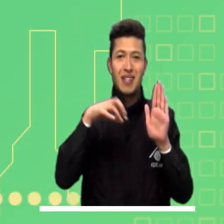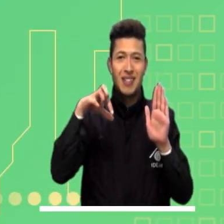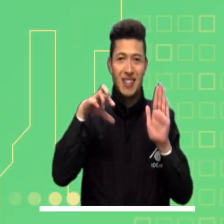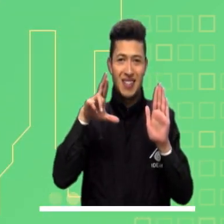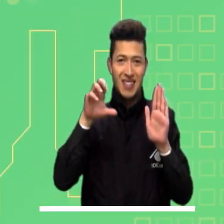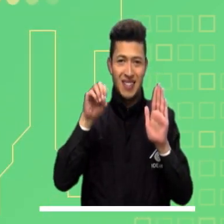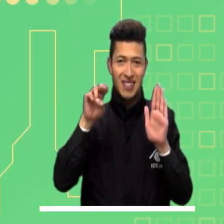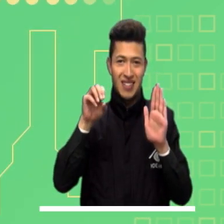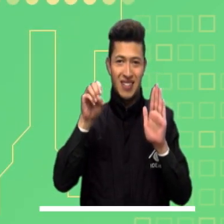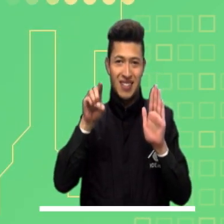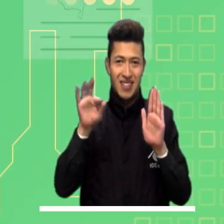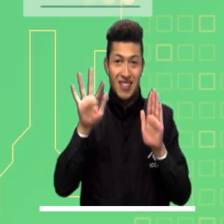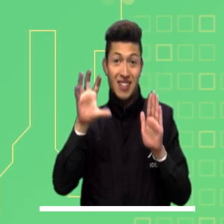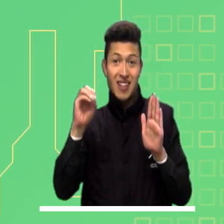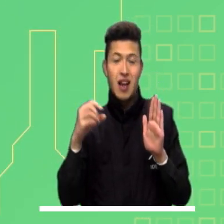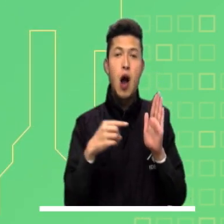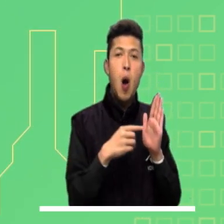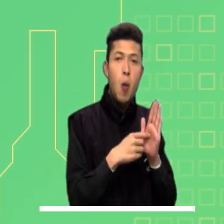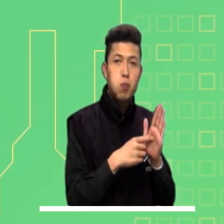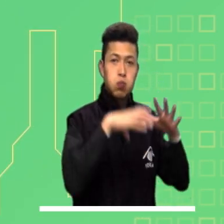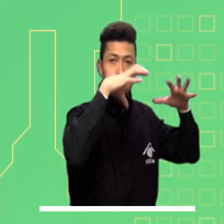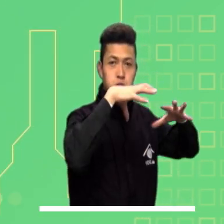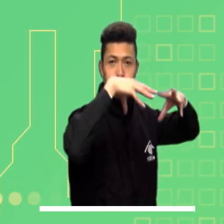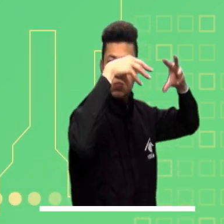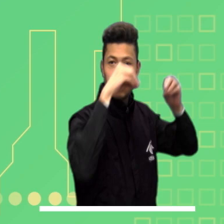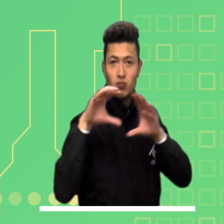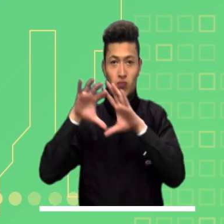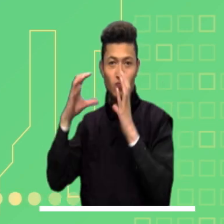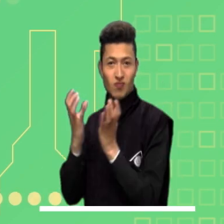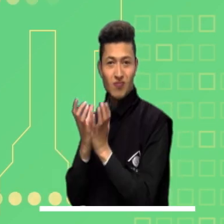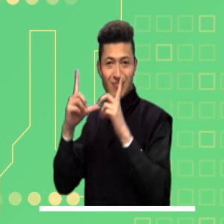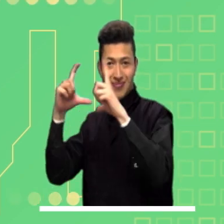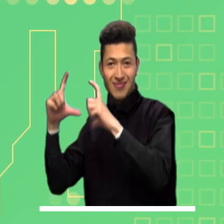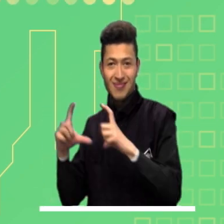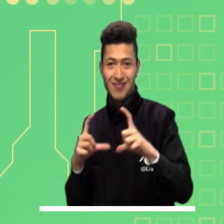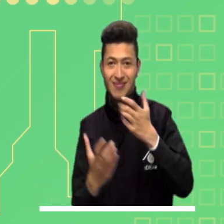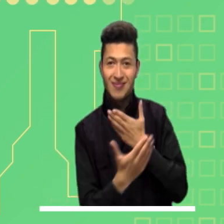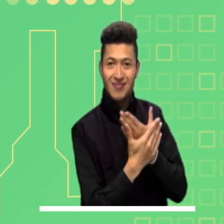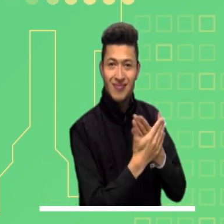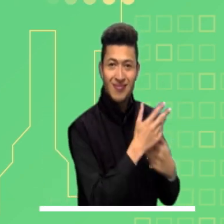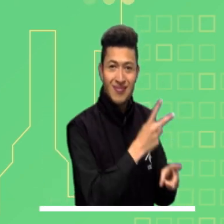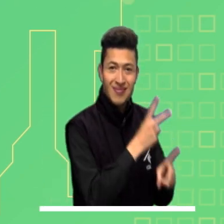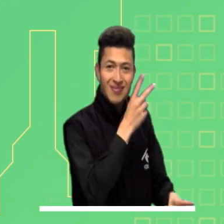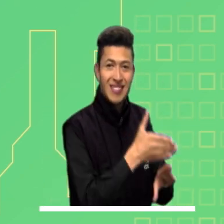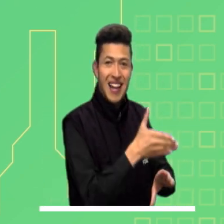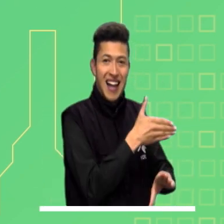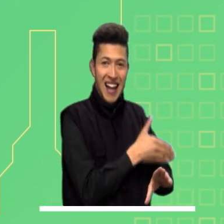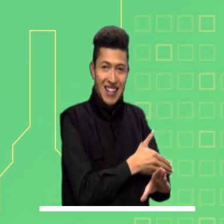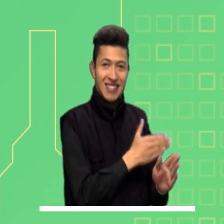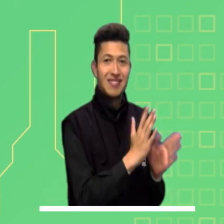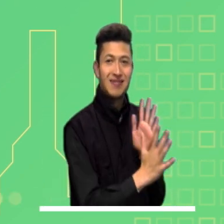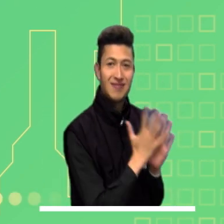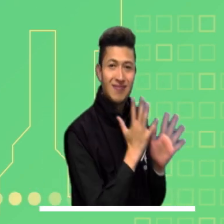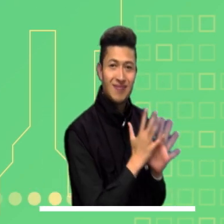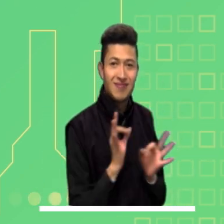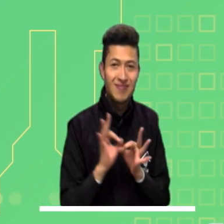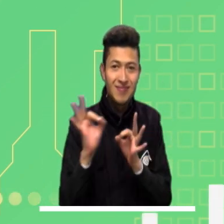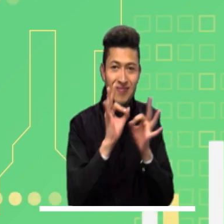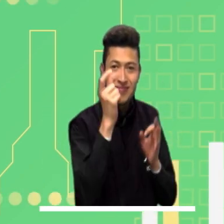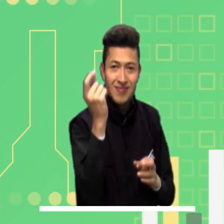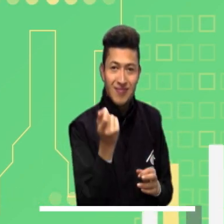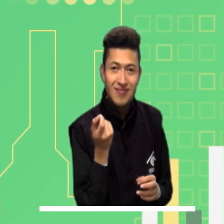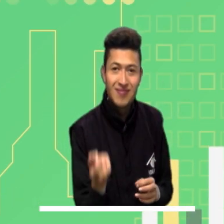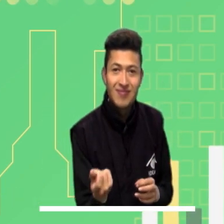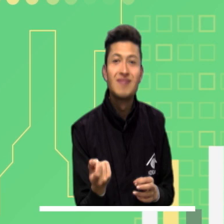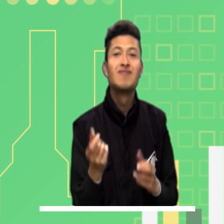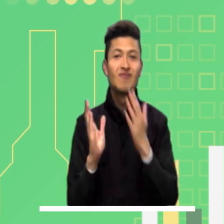aplicación Mi Pronóstico. Consulte los pronósticos del estado del tiempo, las imágenes satelitales y conozca las principales